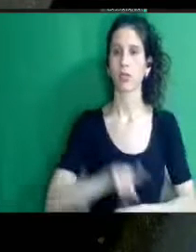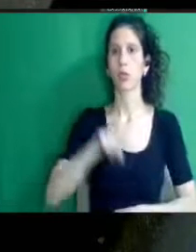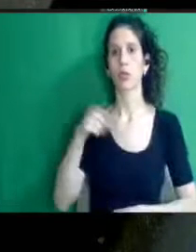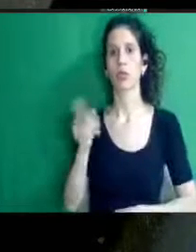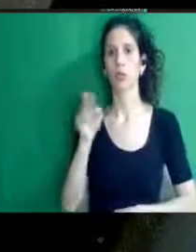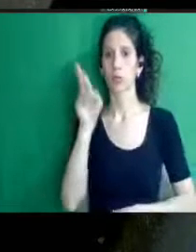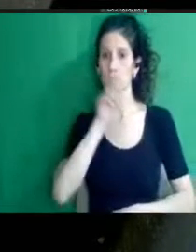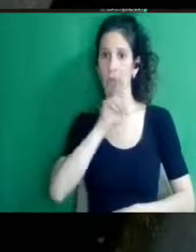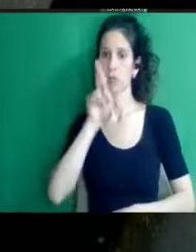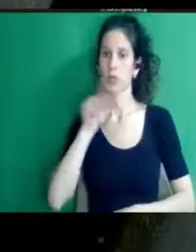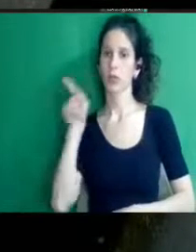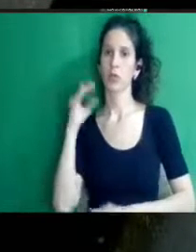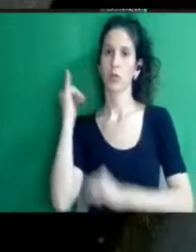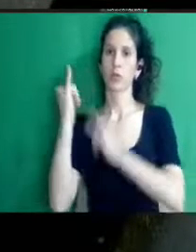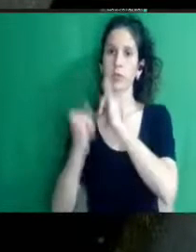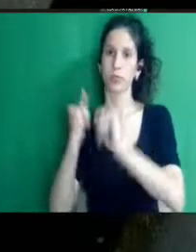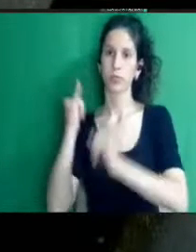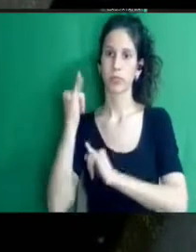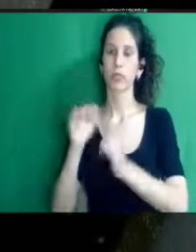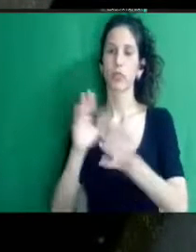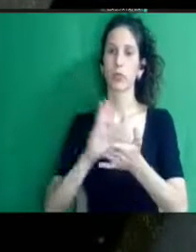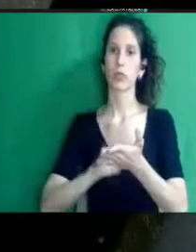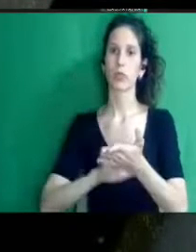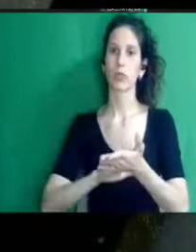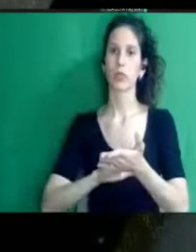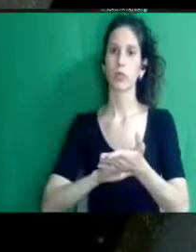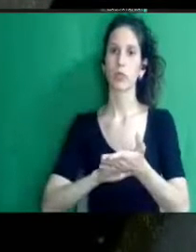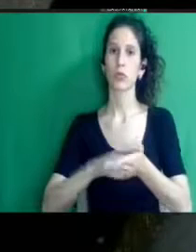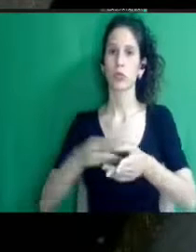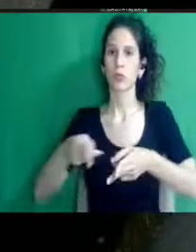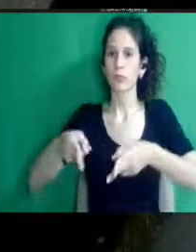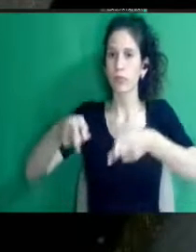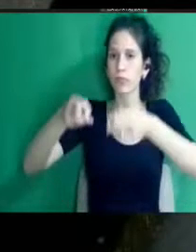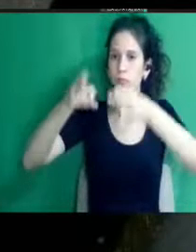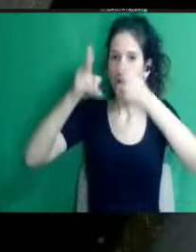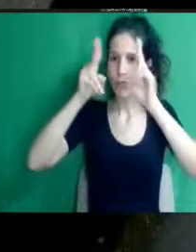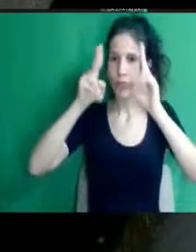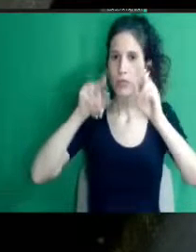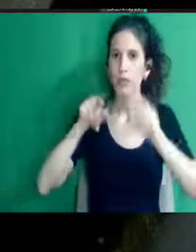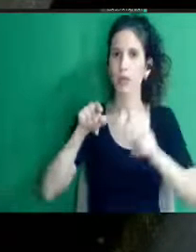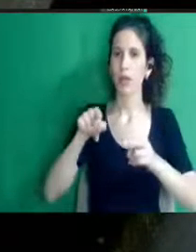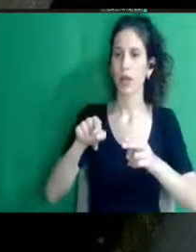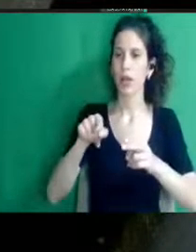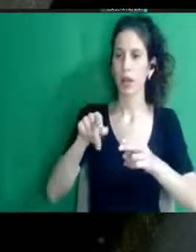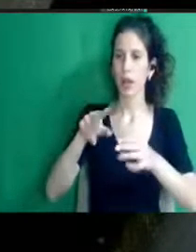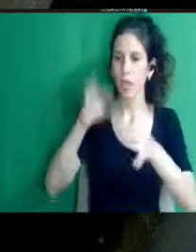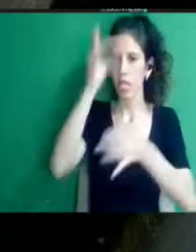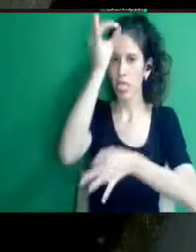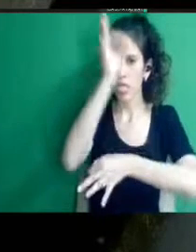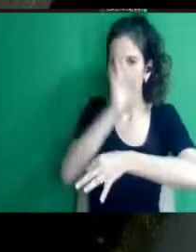la aplicación de los principios de entornos edilicios de inclusión en el diseño arquitectónico.